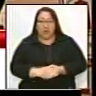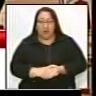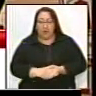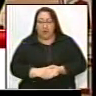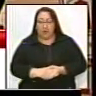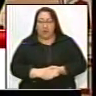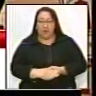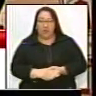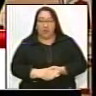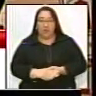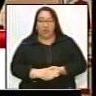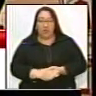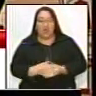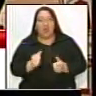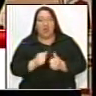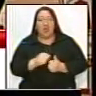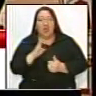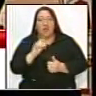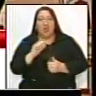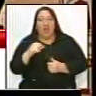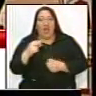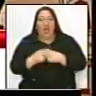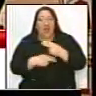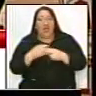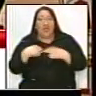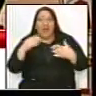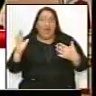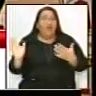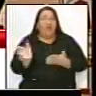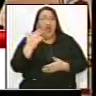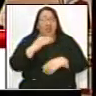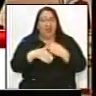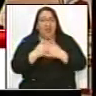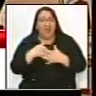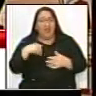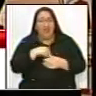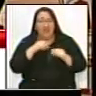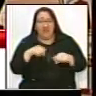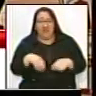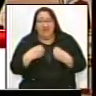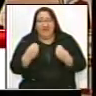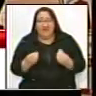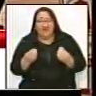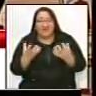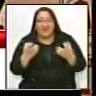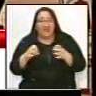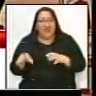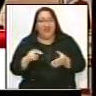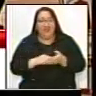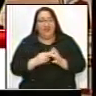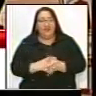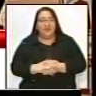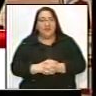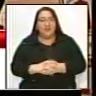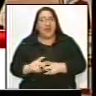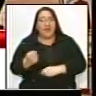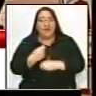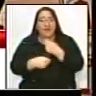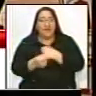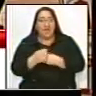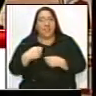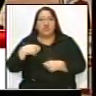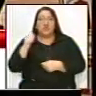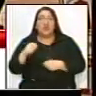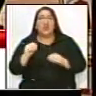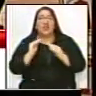de las cuales bienes nacionales quieren desalojarnos, doctora, de ahí. y quieren hacer vender por subasta